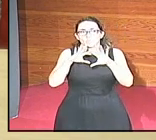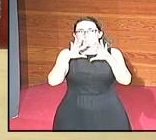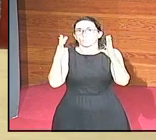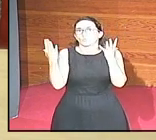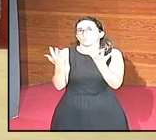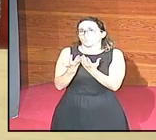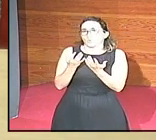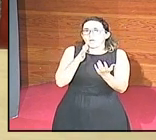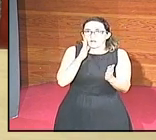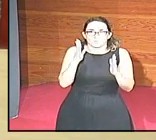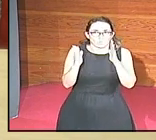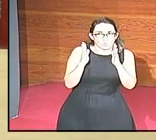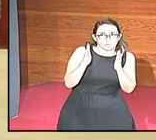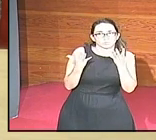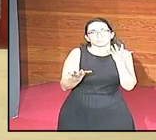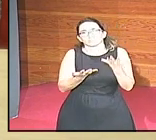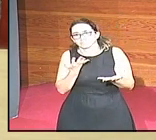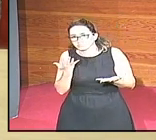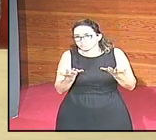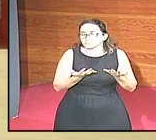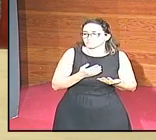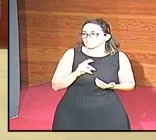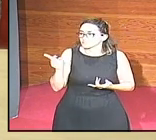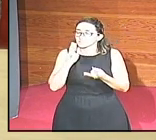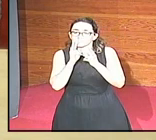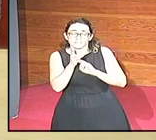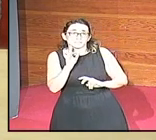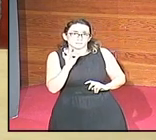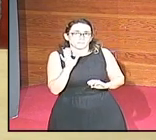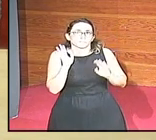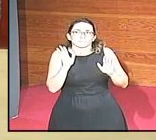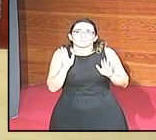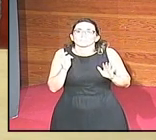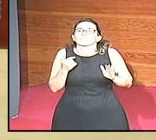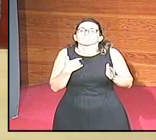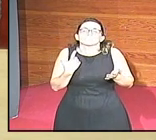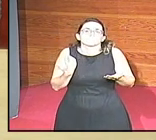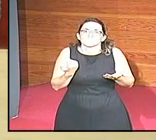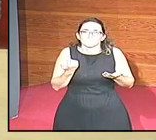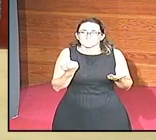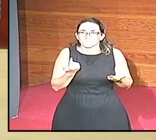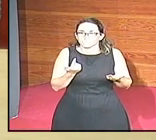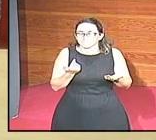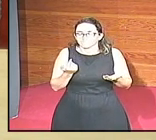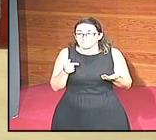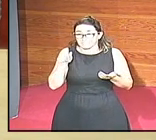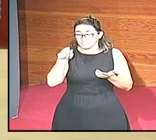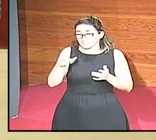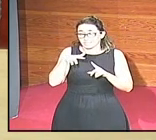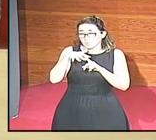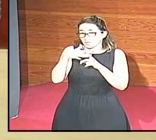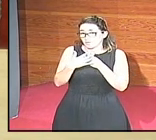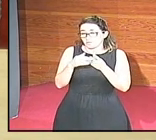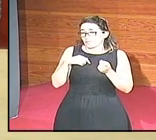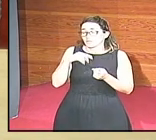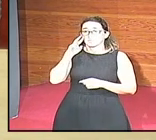es un momento, y todo nos que, va a salpicar pero, mucho. Bueno, es que yo tampoco quiero llevar el punto por ahí, porque es que al final todo esto, lo que me